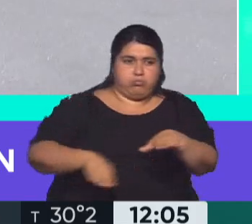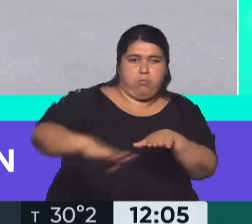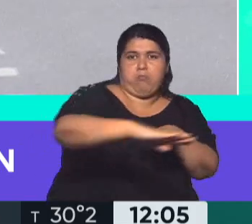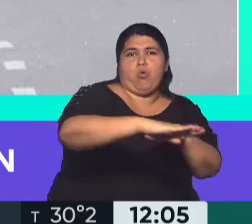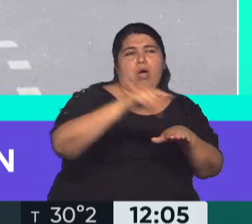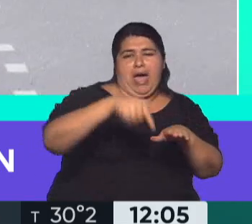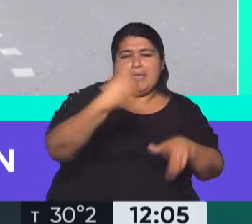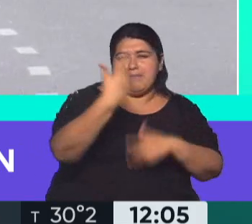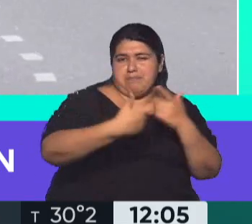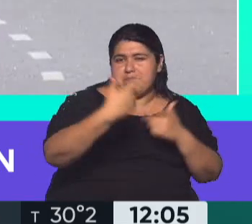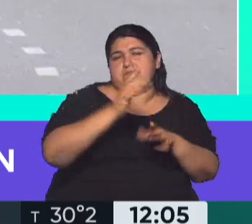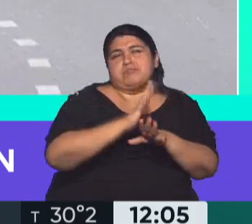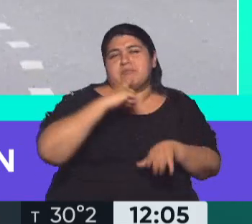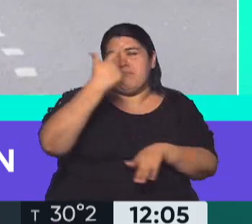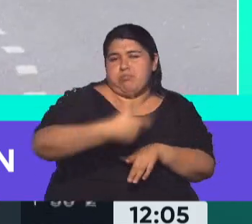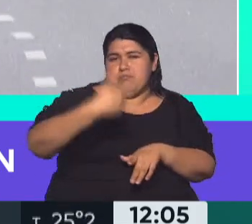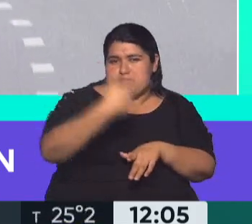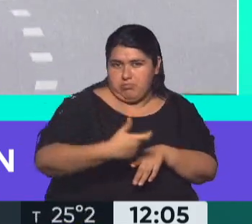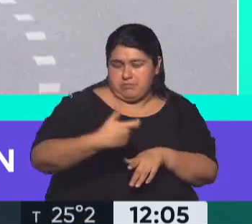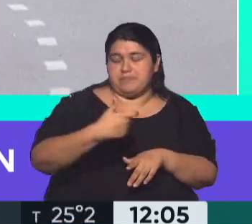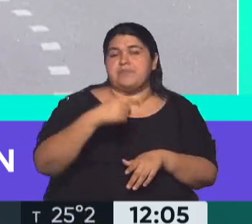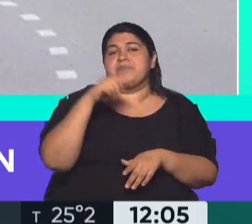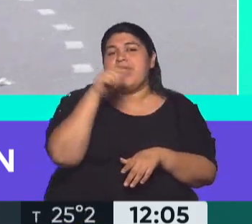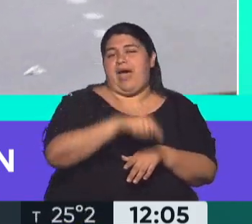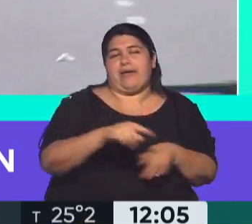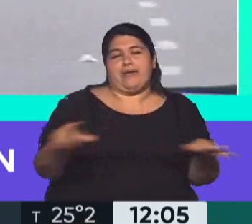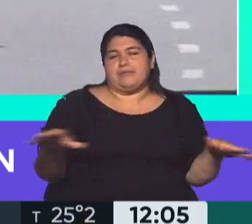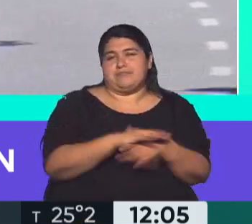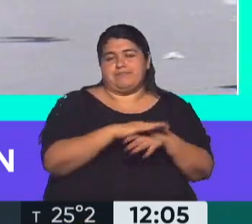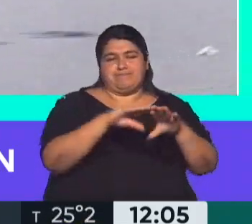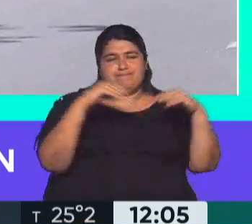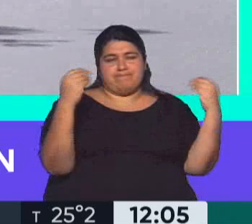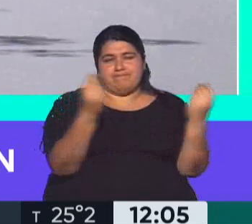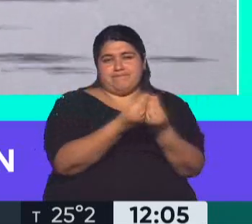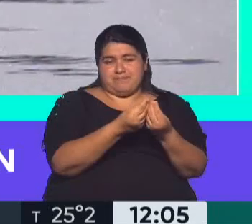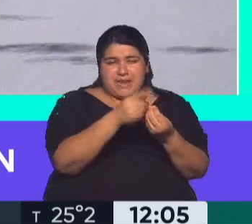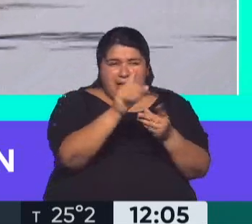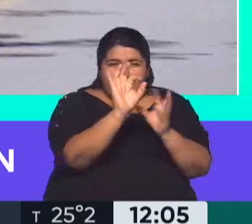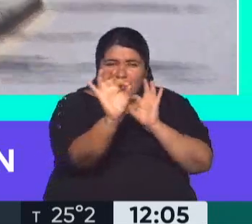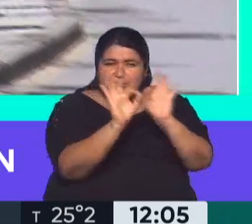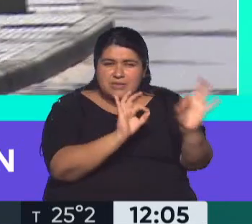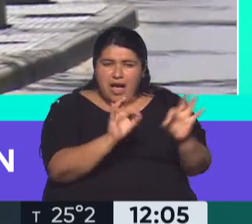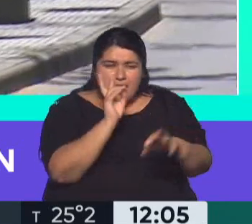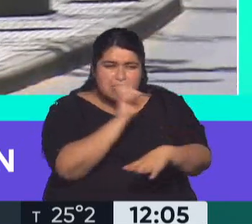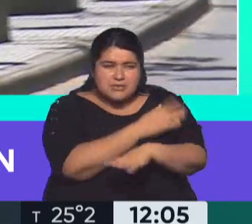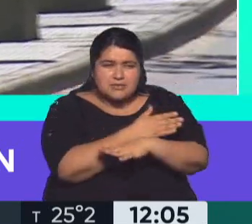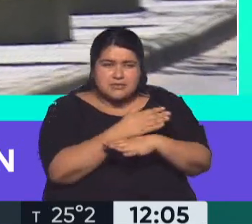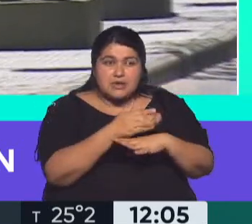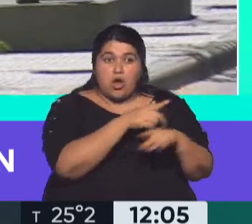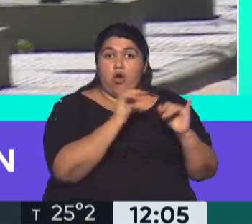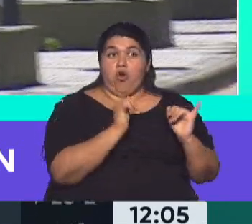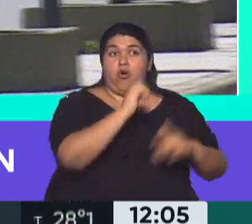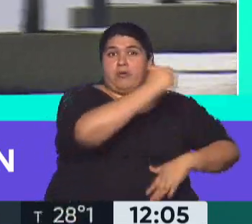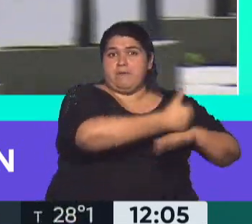la balacera. Todo cerró, todo cuadró, cada uno de los detalles del relato de los chicos que también